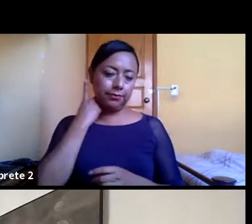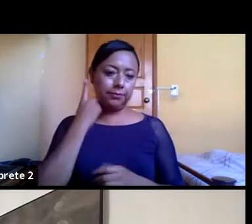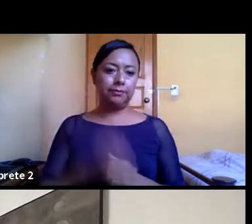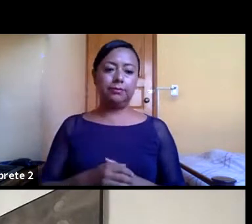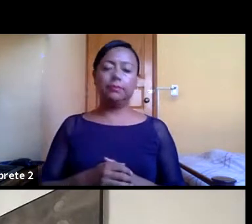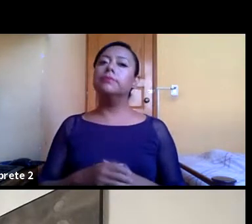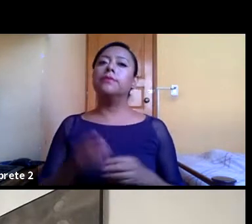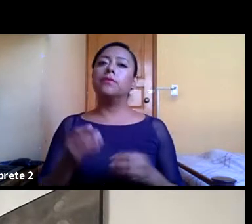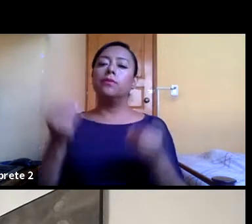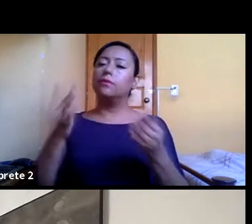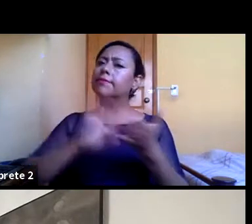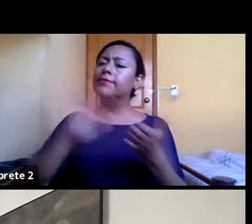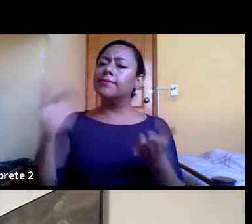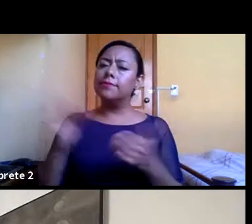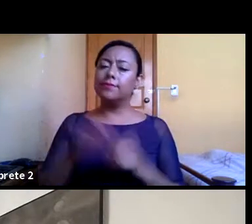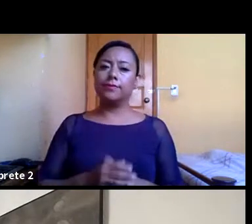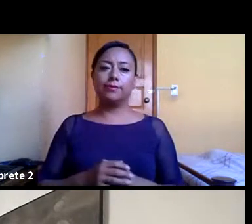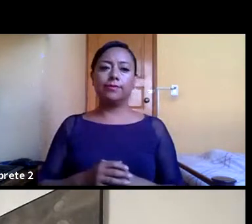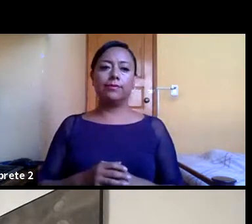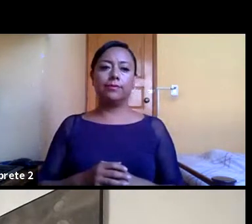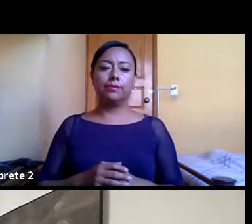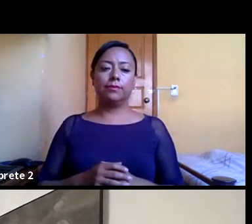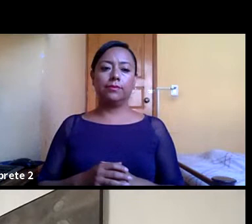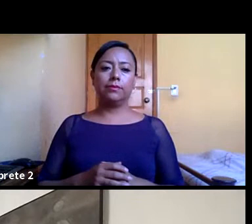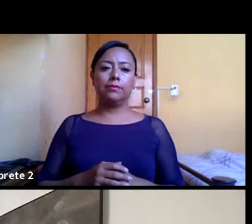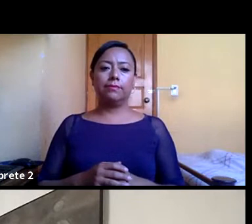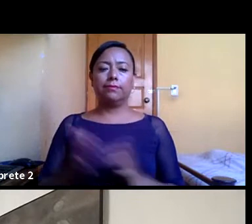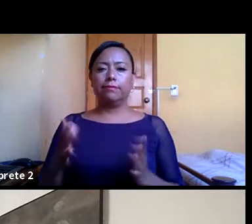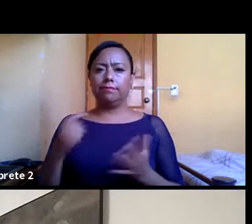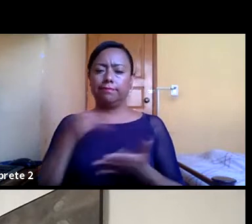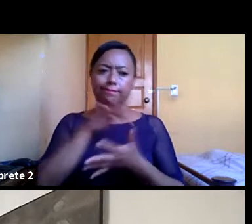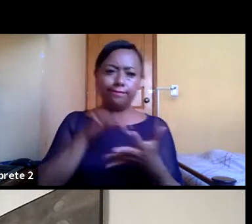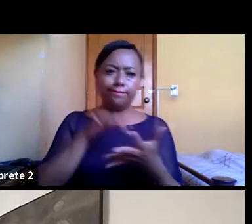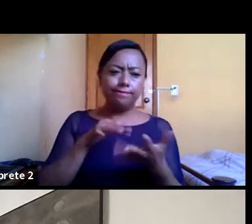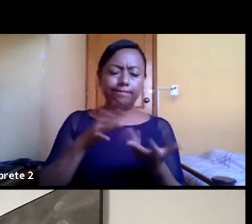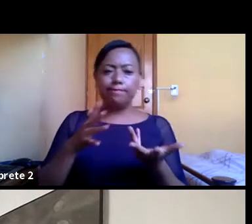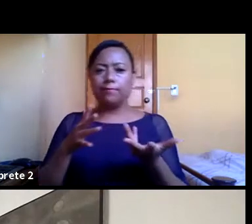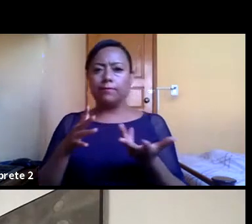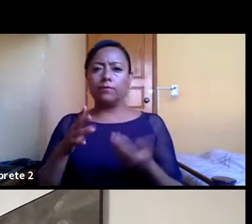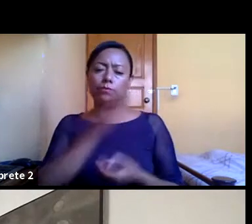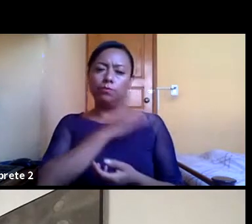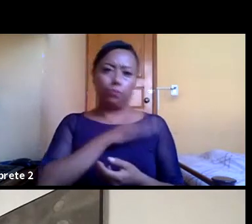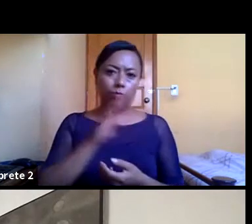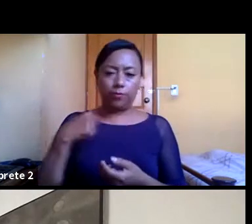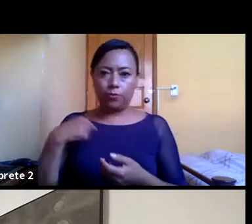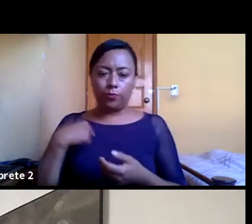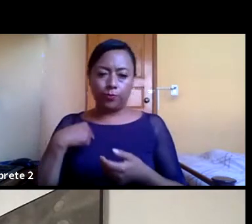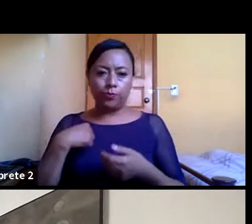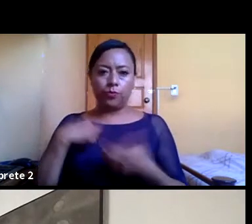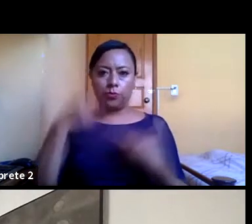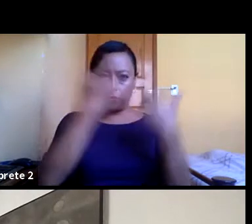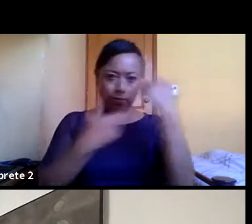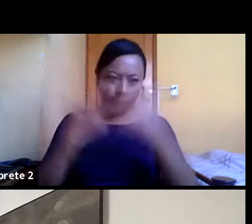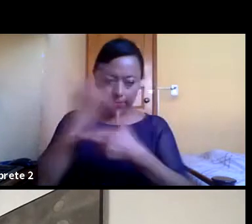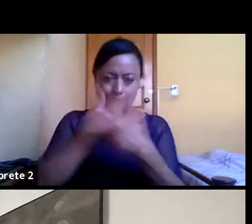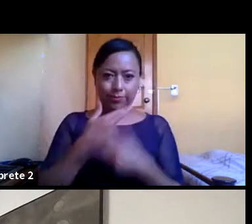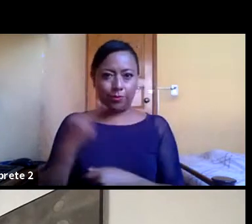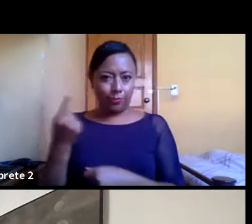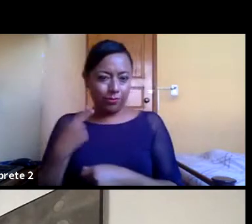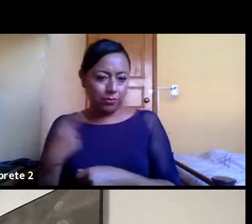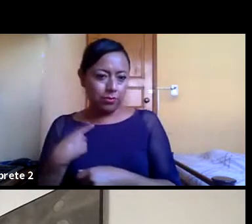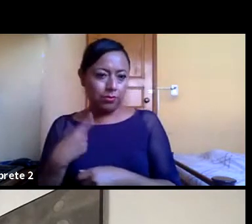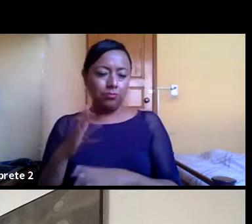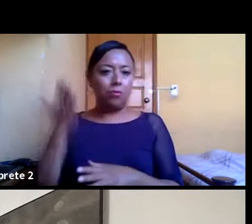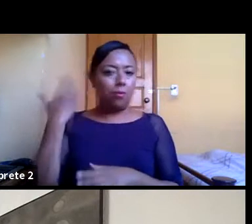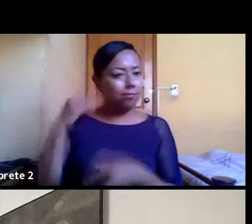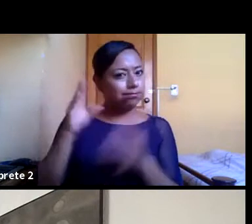Muchísimas gracias. Diputada, leyendo, la verdad es que tuve la oportunidad de revisarlo, usted y yo incluso lo